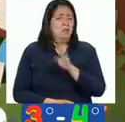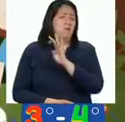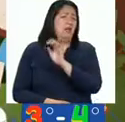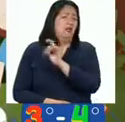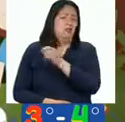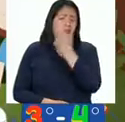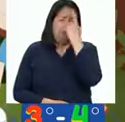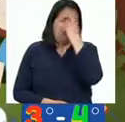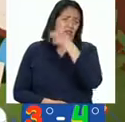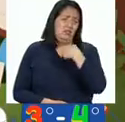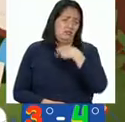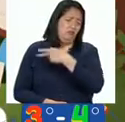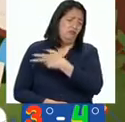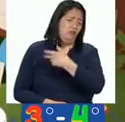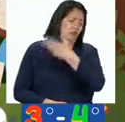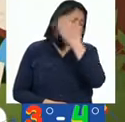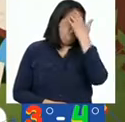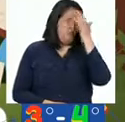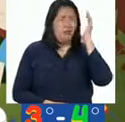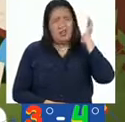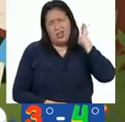nosotros. Ay.